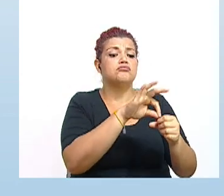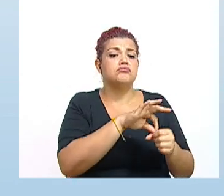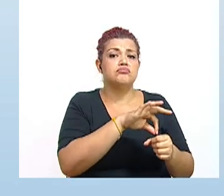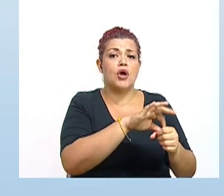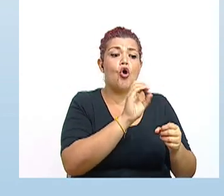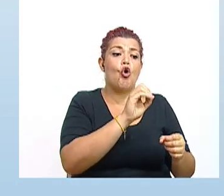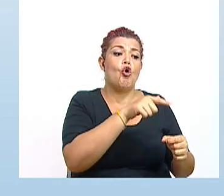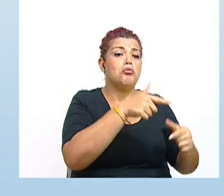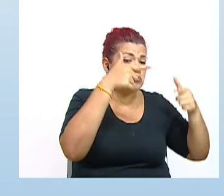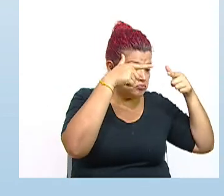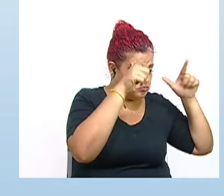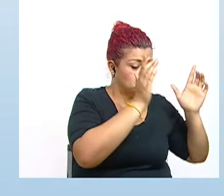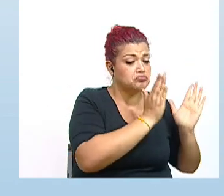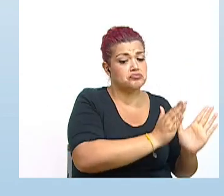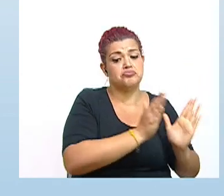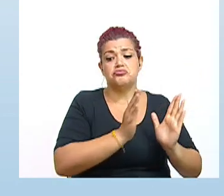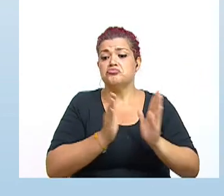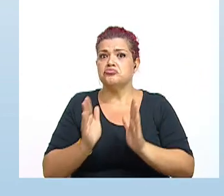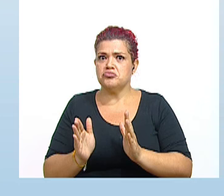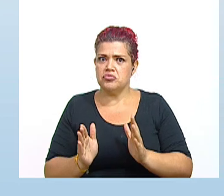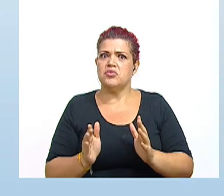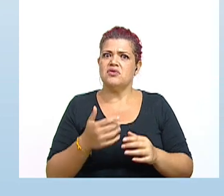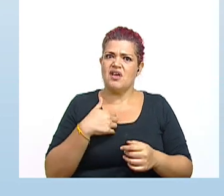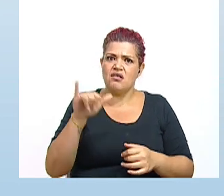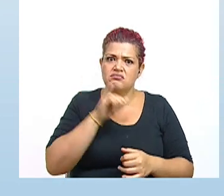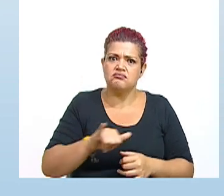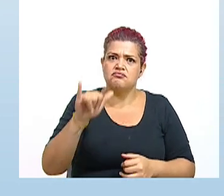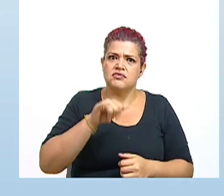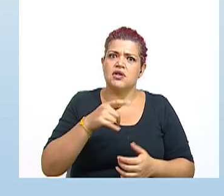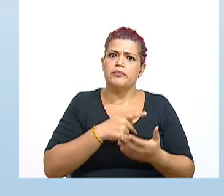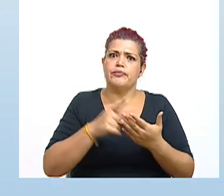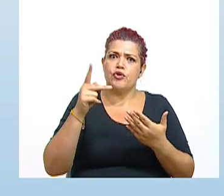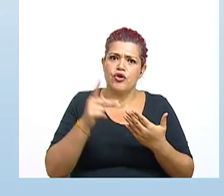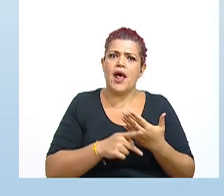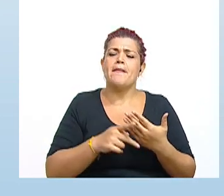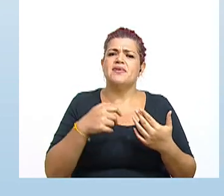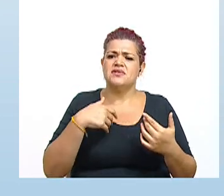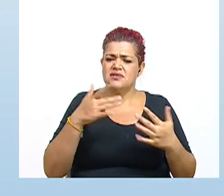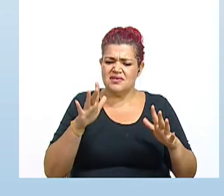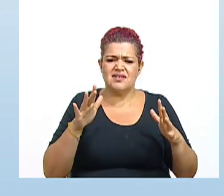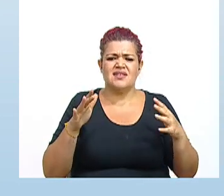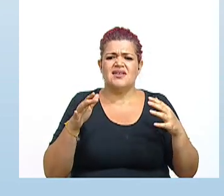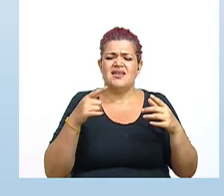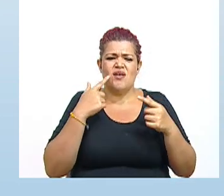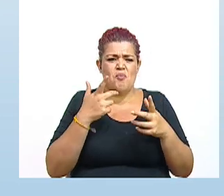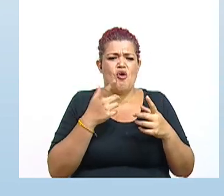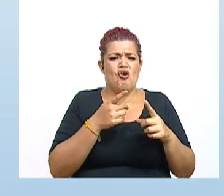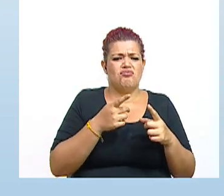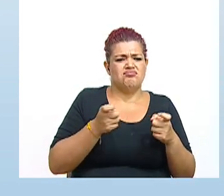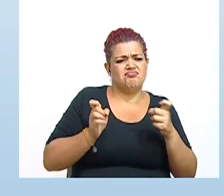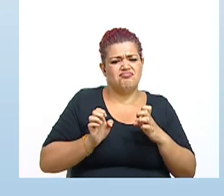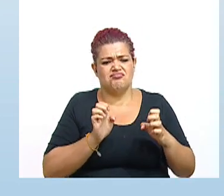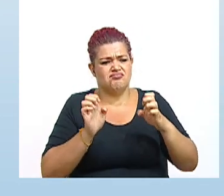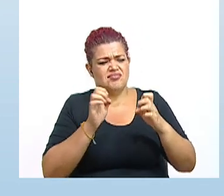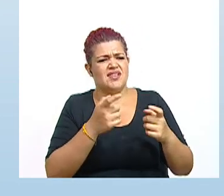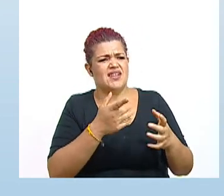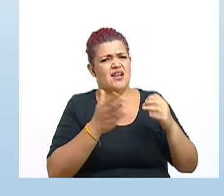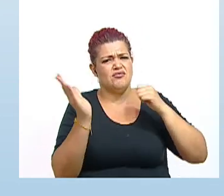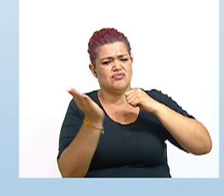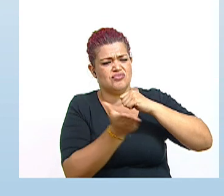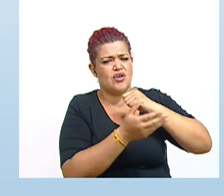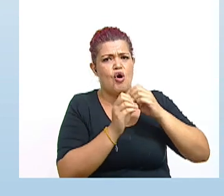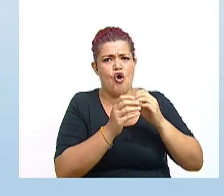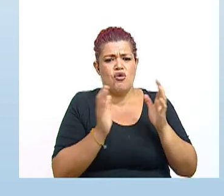Importante, hemos insistido en esta serie de programas acerca de la estrategia de la reforestación. la reducción de los residuos y